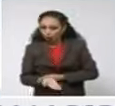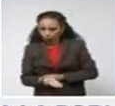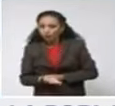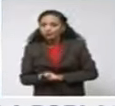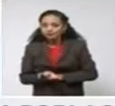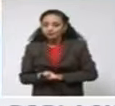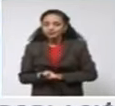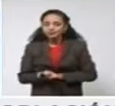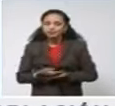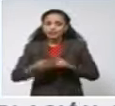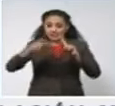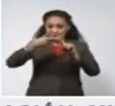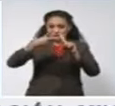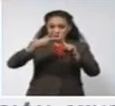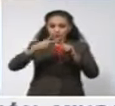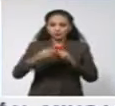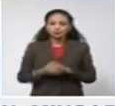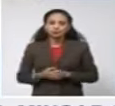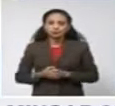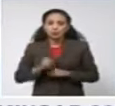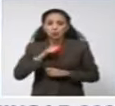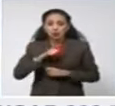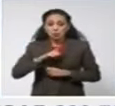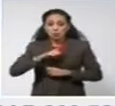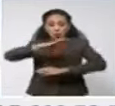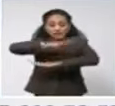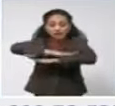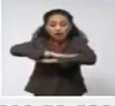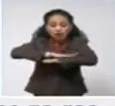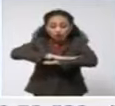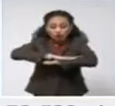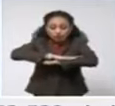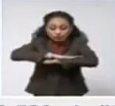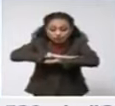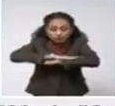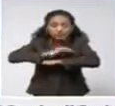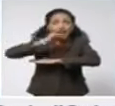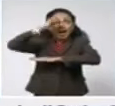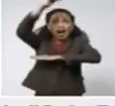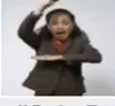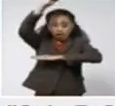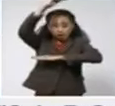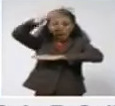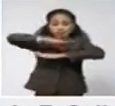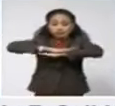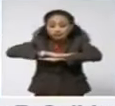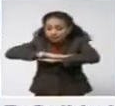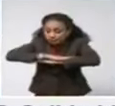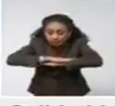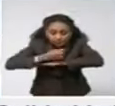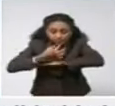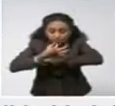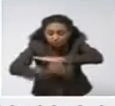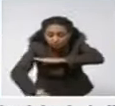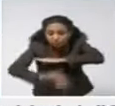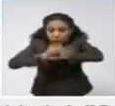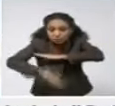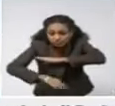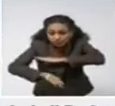indiscutiblemente, desde un balcón elevado, que lleguen las microgotas de saliva, que es donde está el virus, es la forma